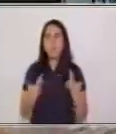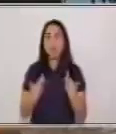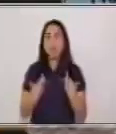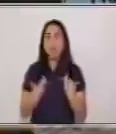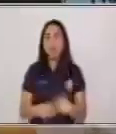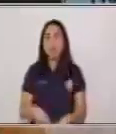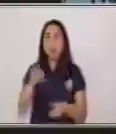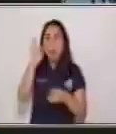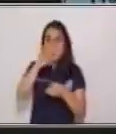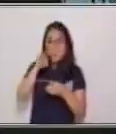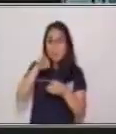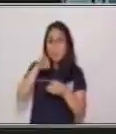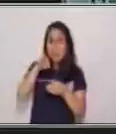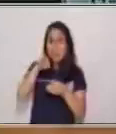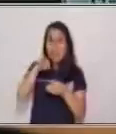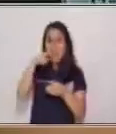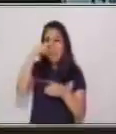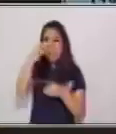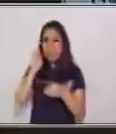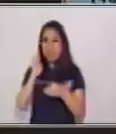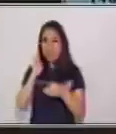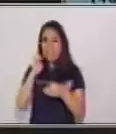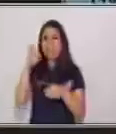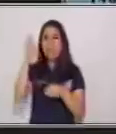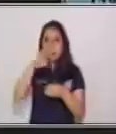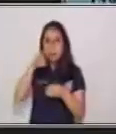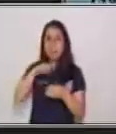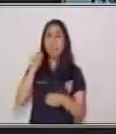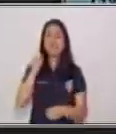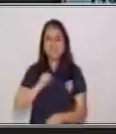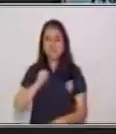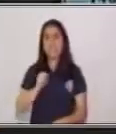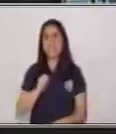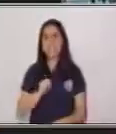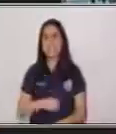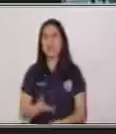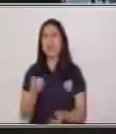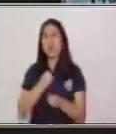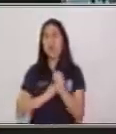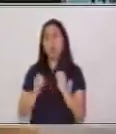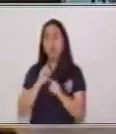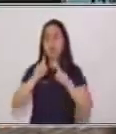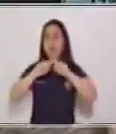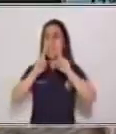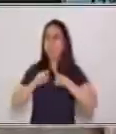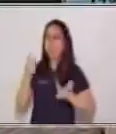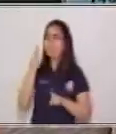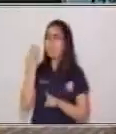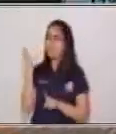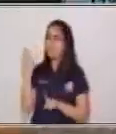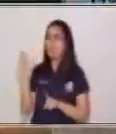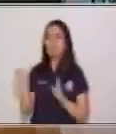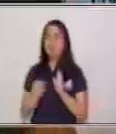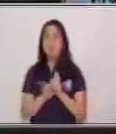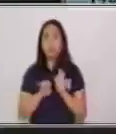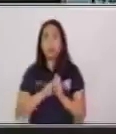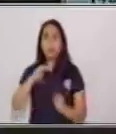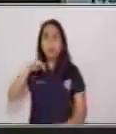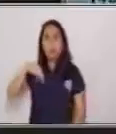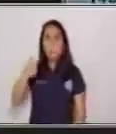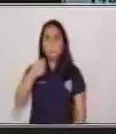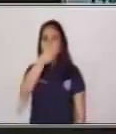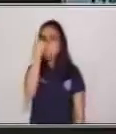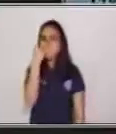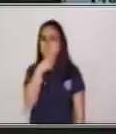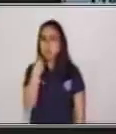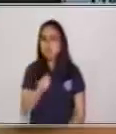tilda cuando es un pronombre. Y se tilda cuando es un verbo, de saber. Más cuando es una conjunción,